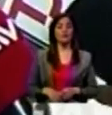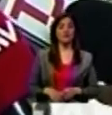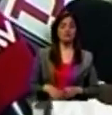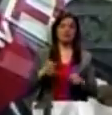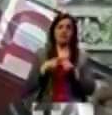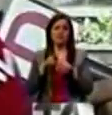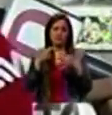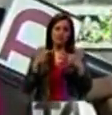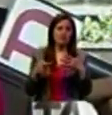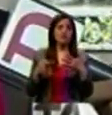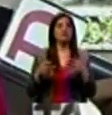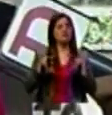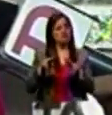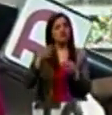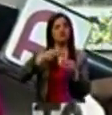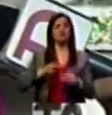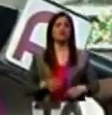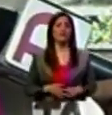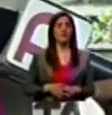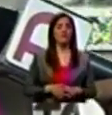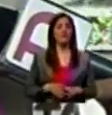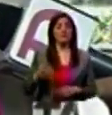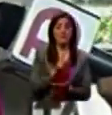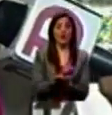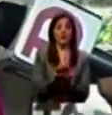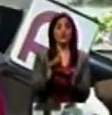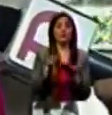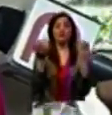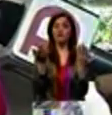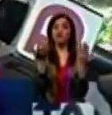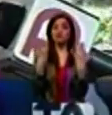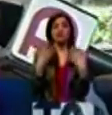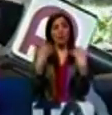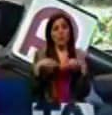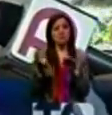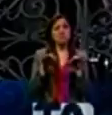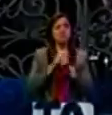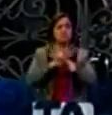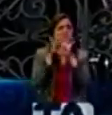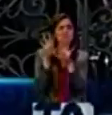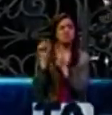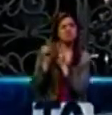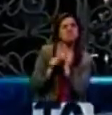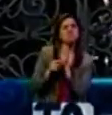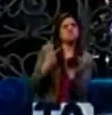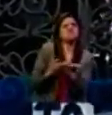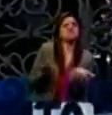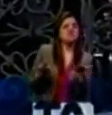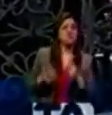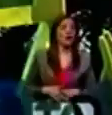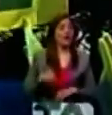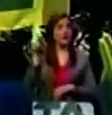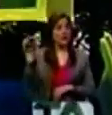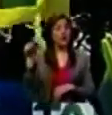conjugarse otros aspectos. Yo espero que en el transcurso de esta semana ya se pueda definir con mayor precisión. Otra función que le encargó